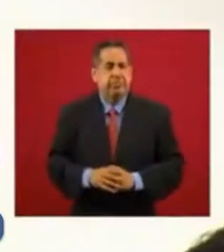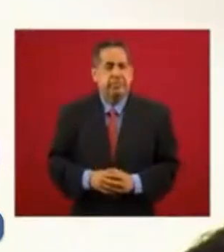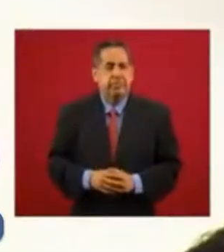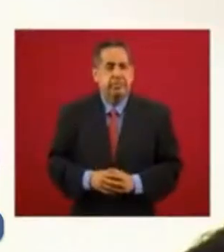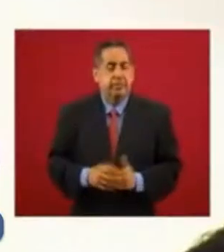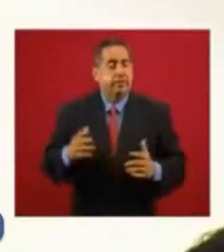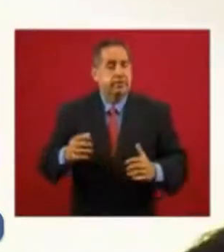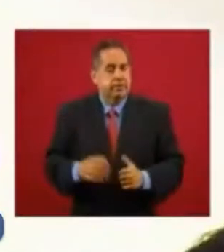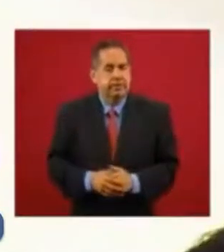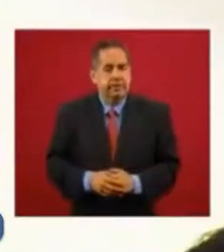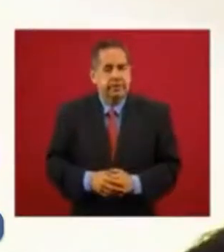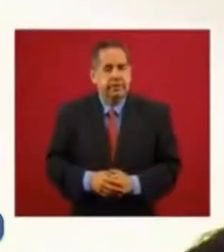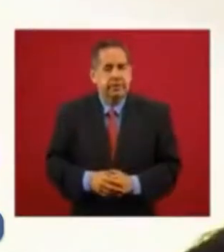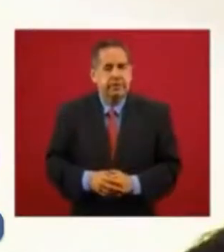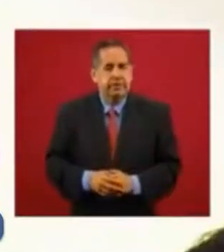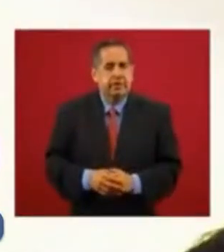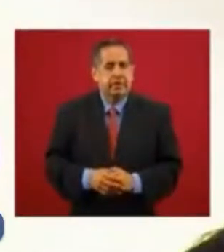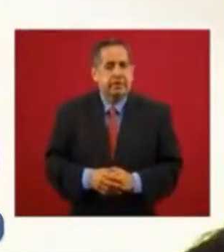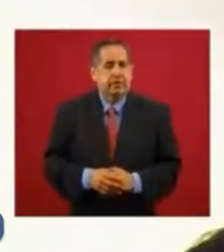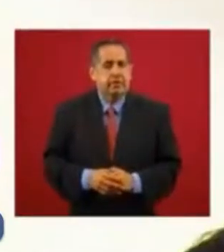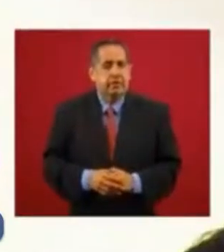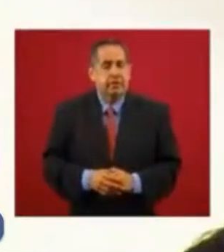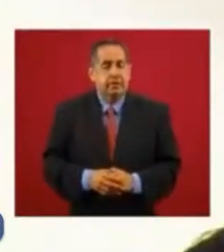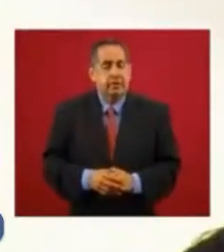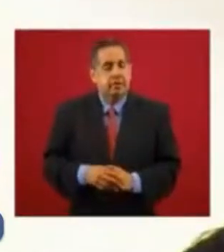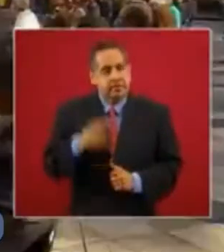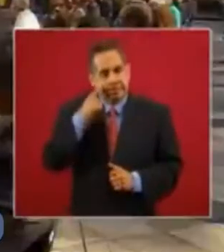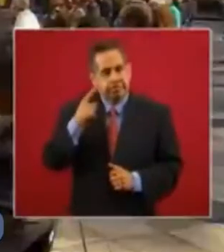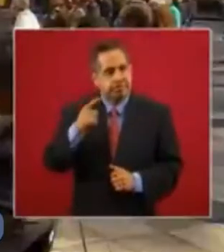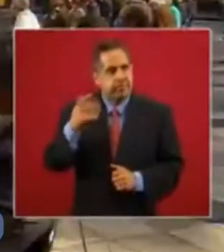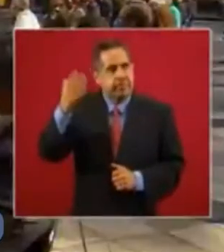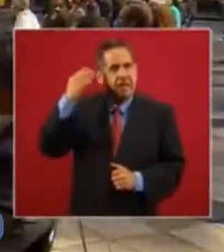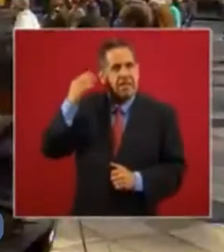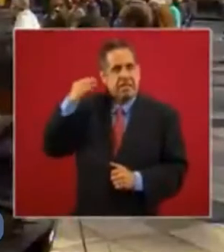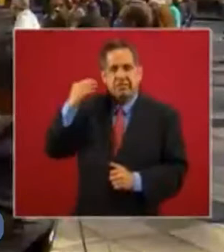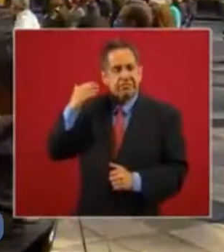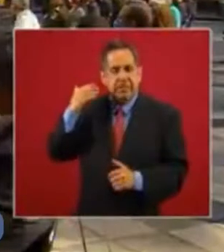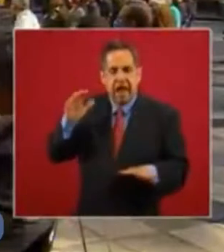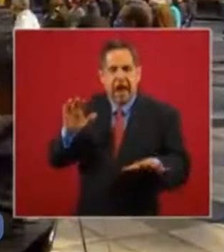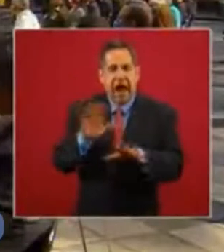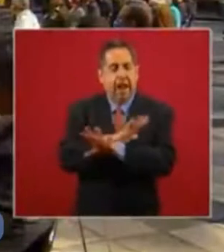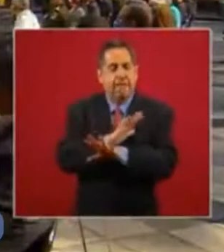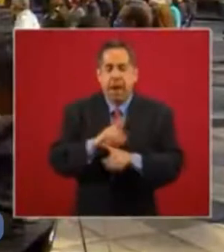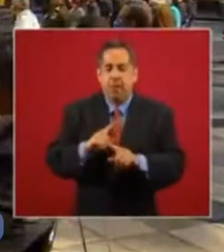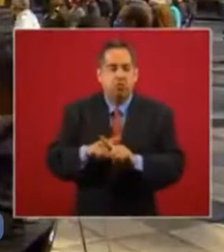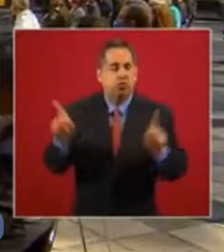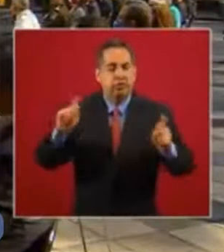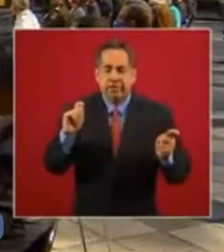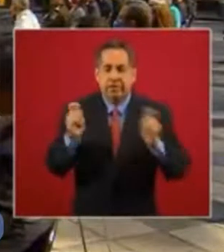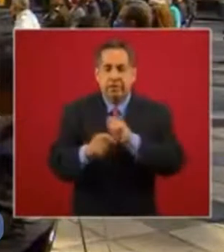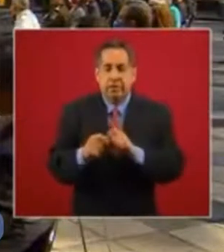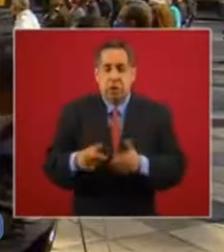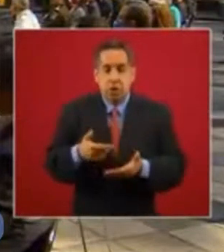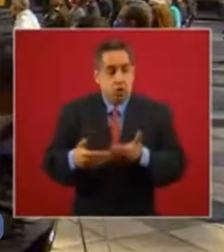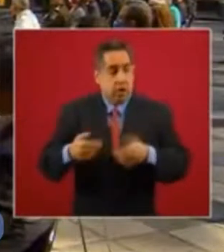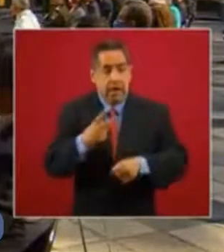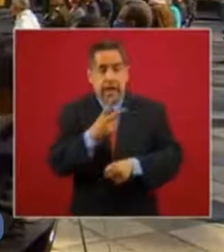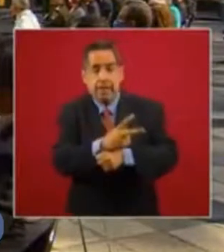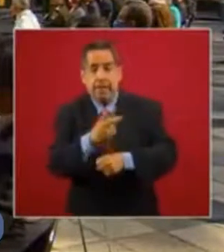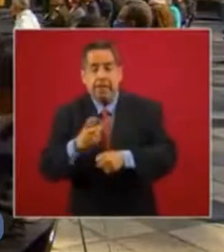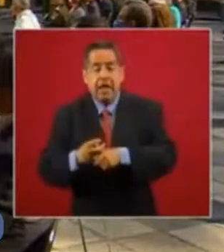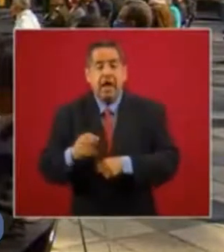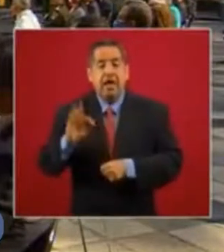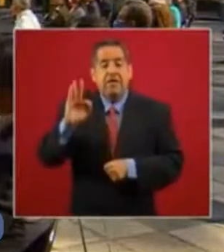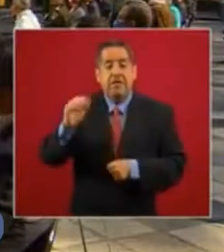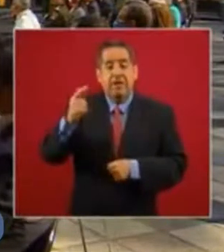Miren cómo han cambiado las cosas. Invité al fiscal general